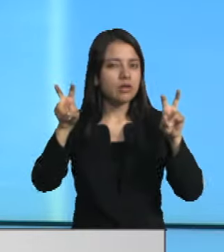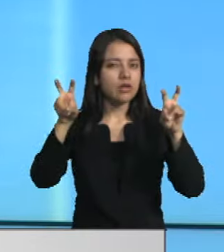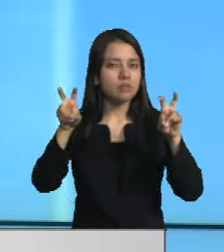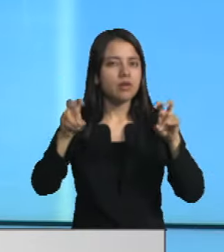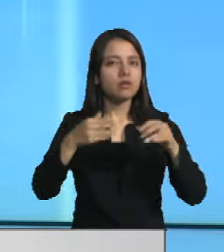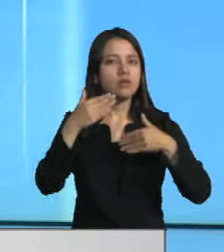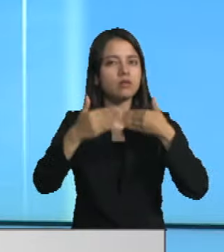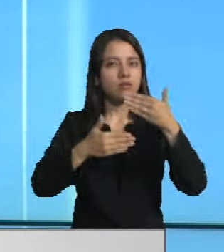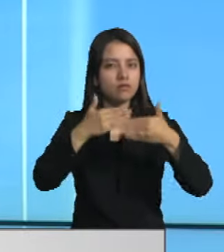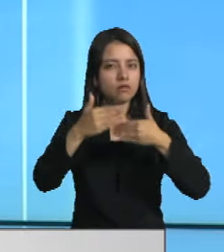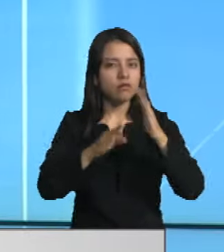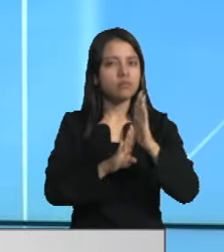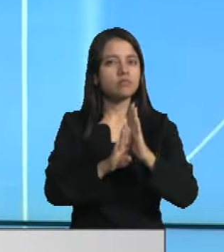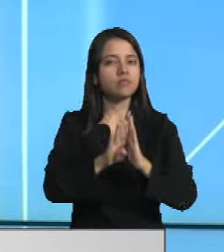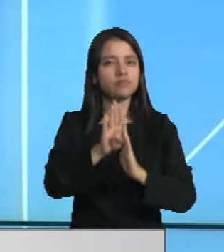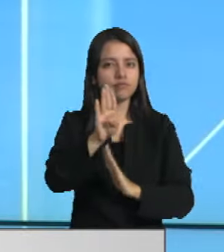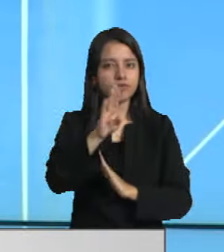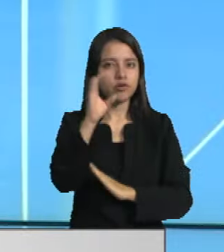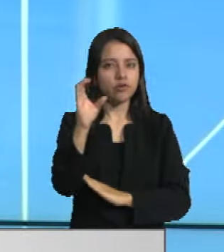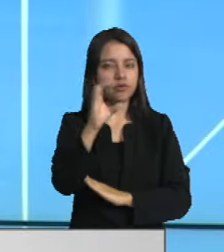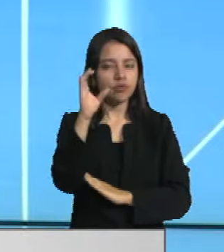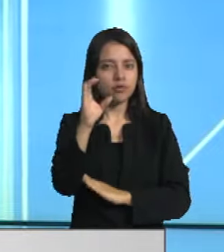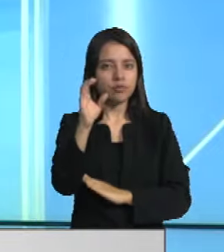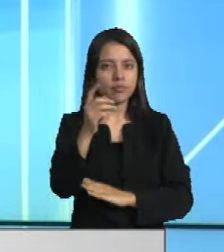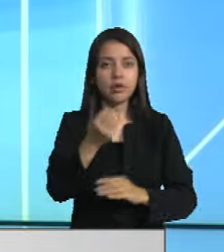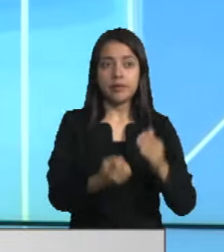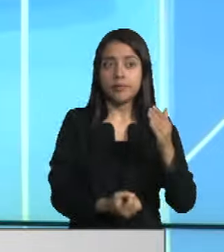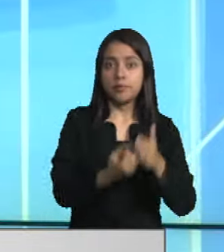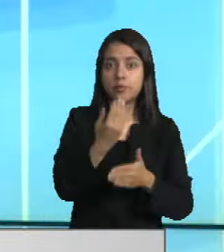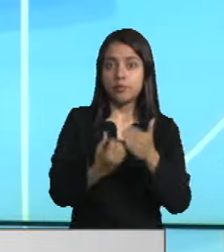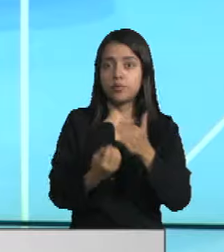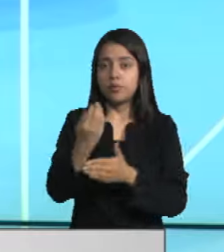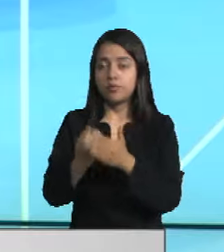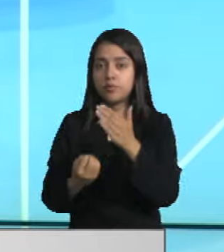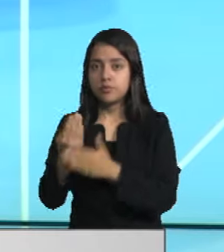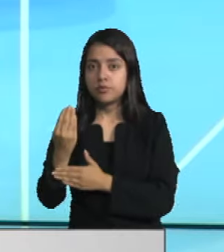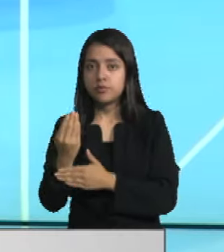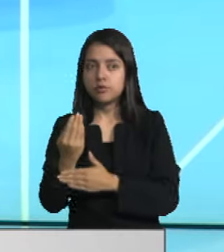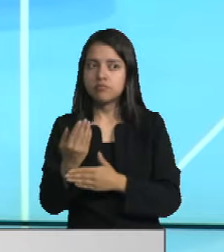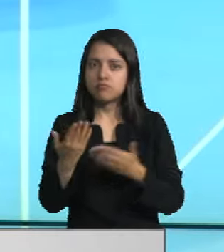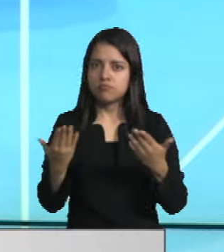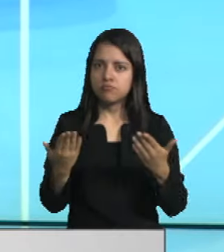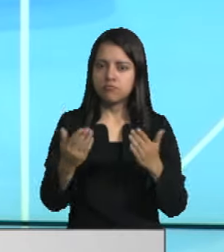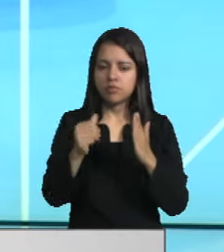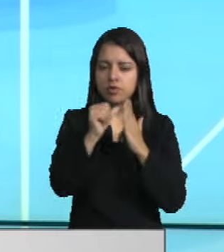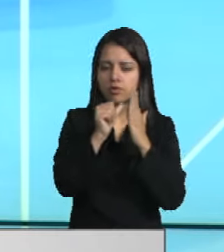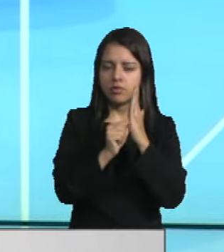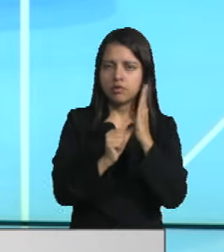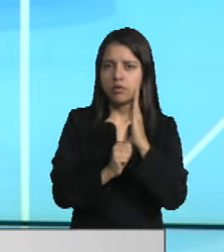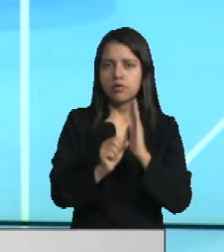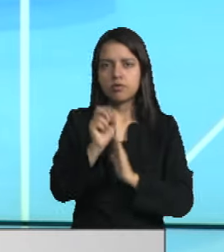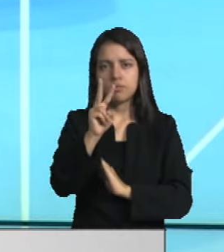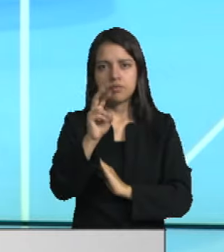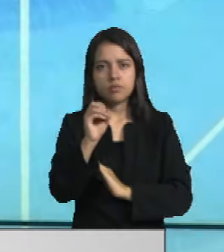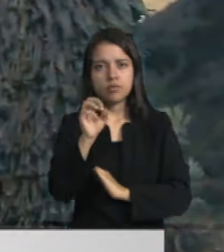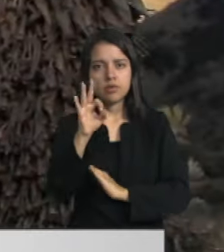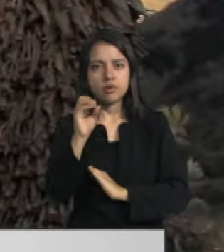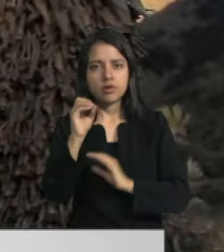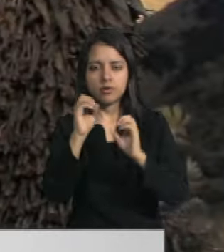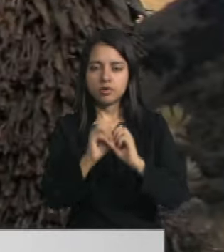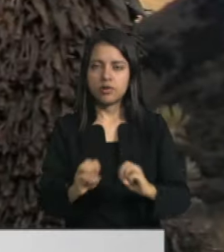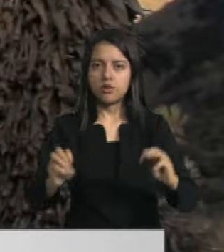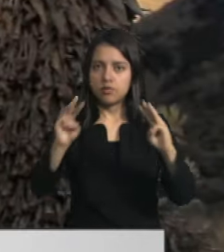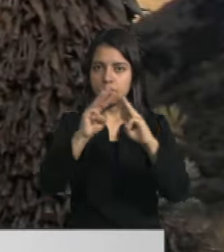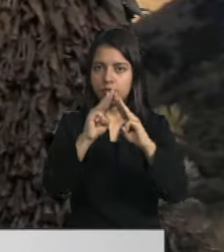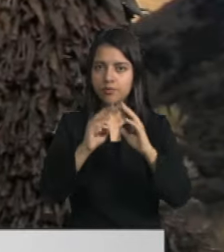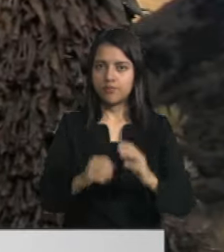de los avances de Colombia en producción y consumo responsables de cara a las metas de la Agenda 2030 de las Naciones Unidas. En